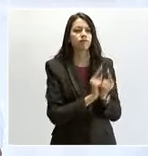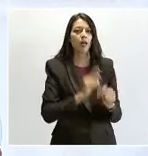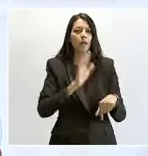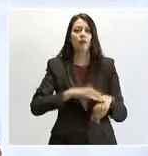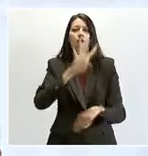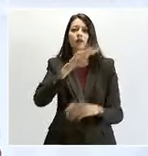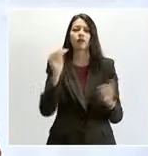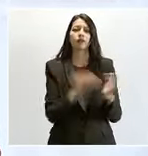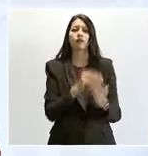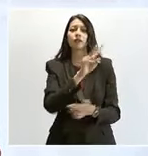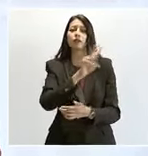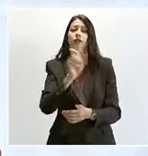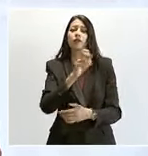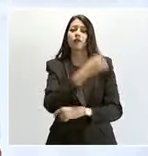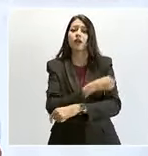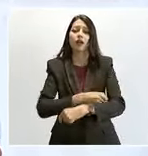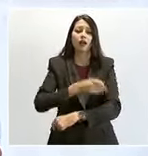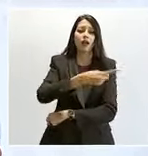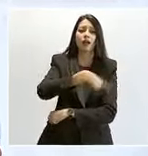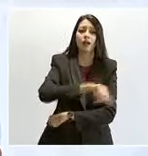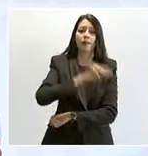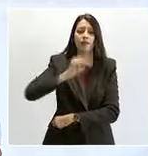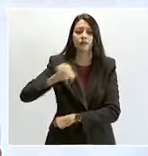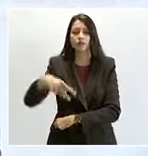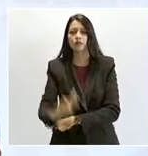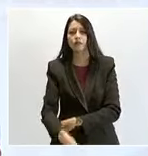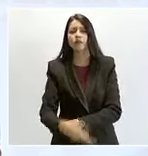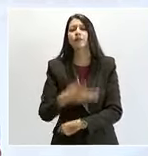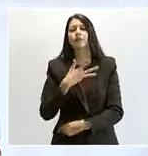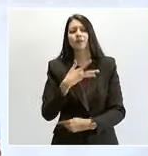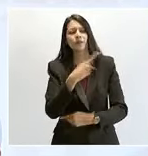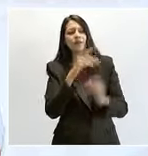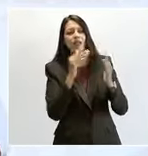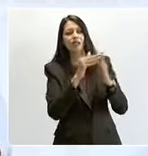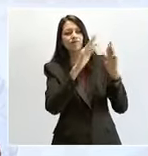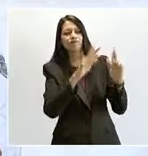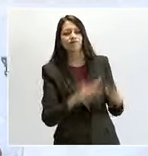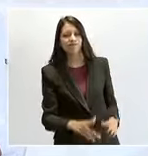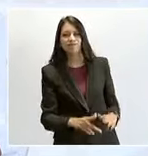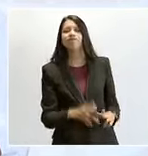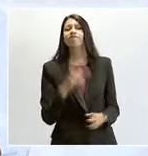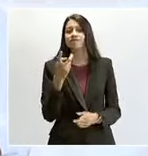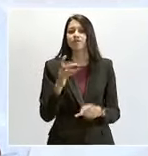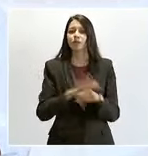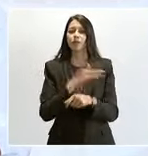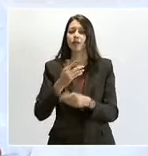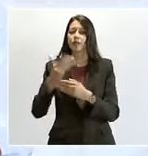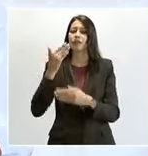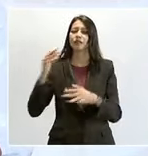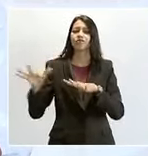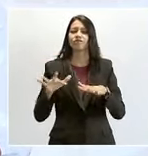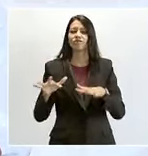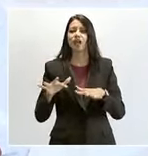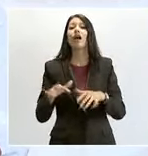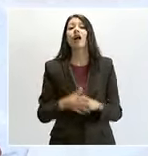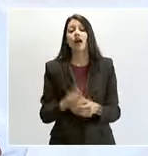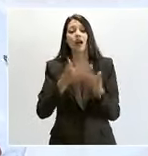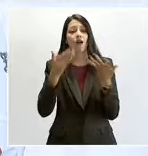4.200 familias en Michoacán afectadas por el terremoto ya no hay intermediarios